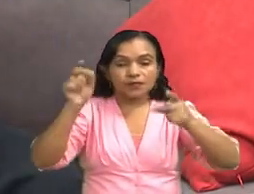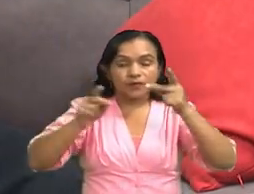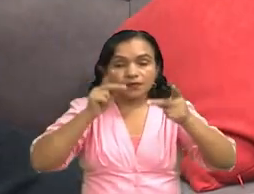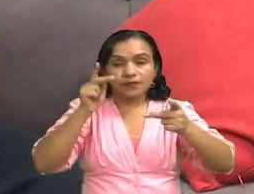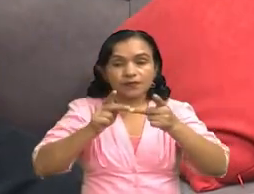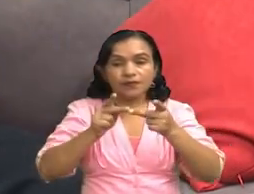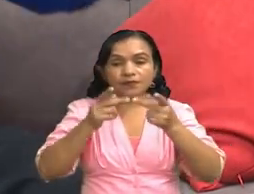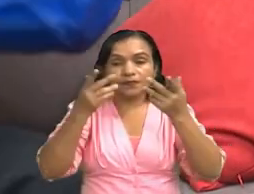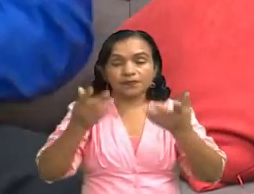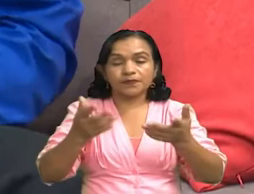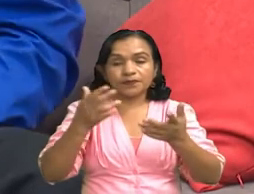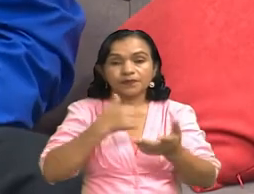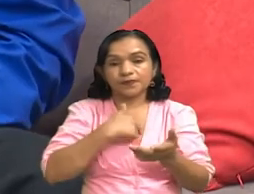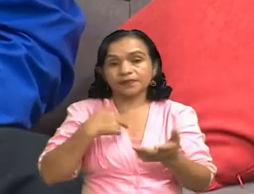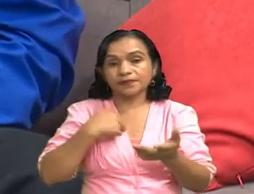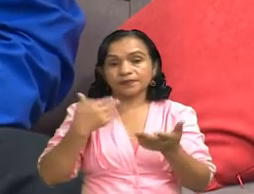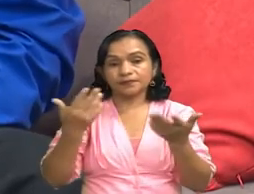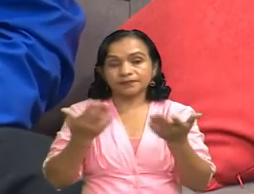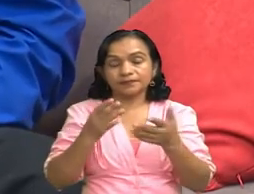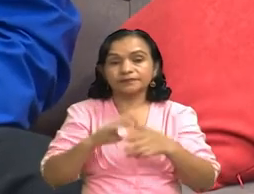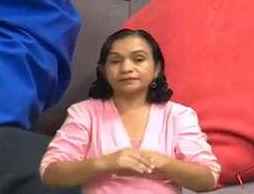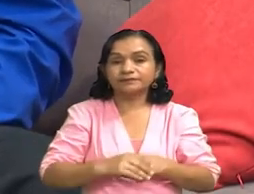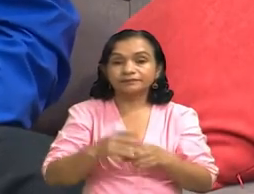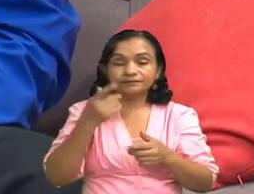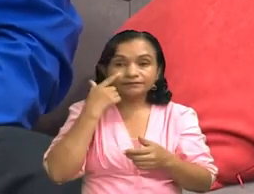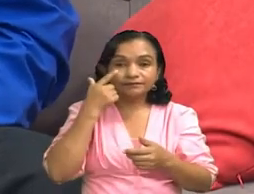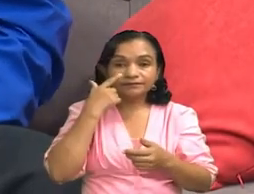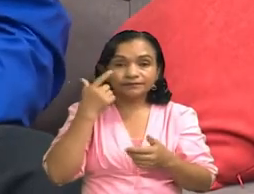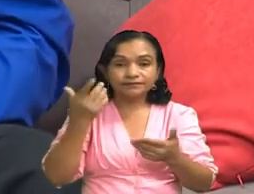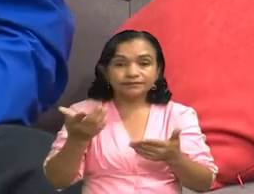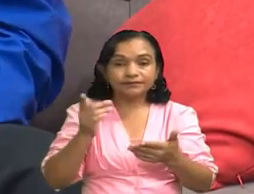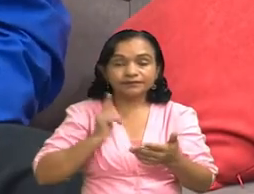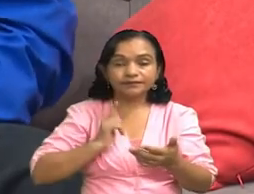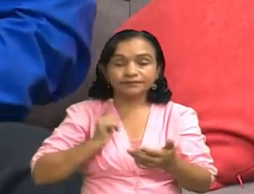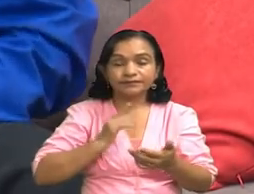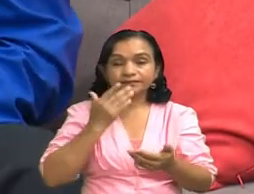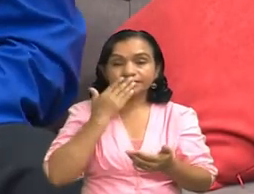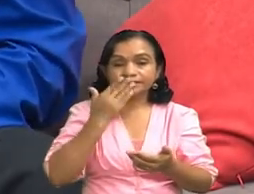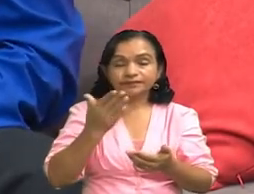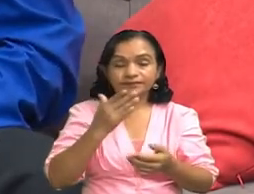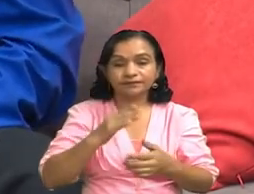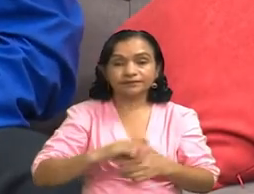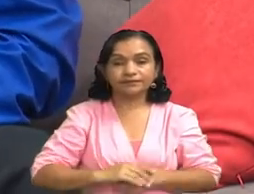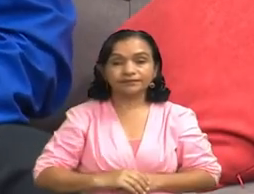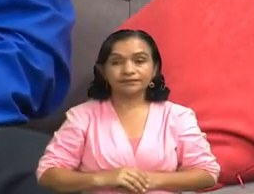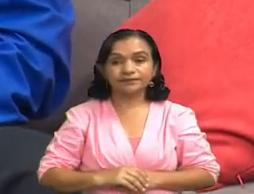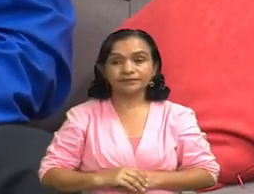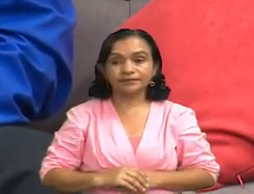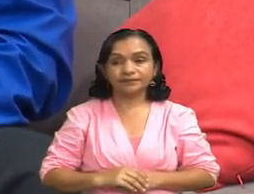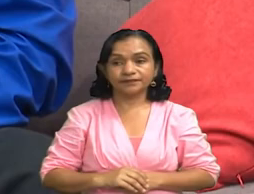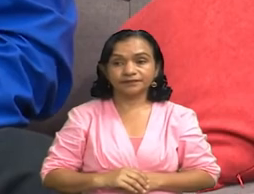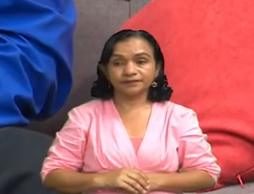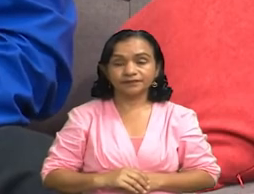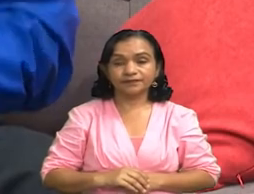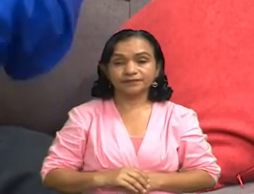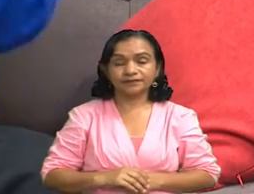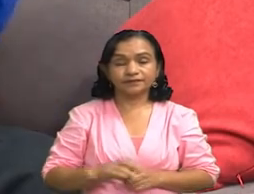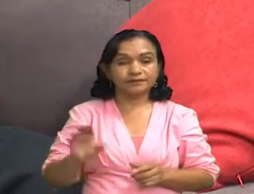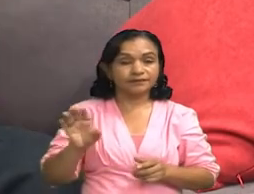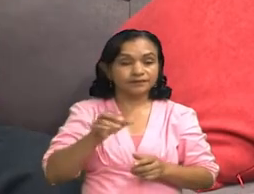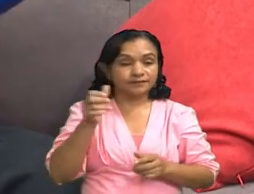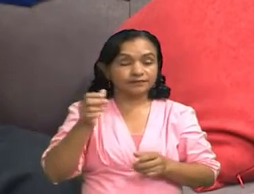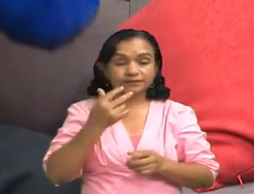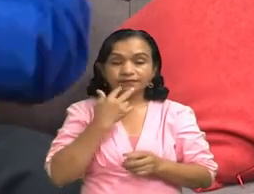tanto peso, va a matadero. ¿Oye? Y tienen una ventaja. Claro. Que no se tiene la otra, ¿eh? Te digo porque